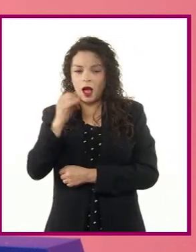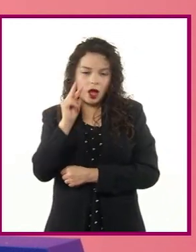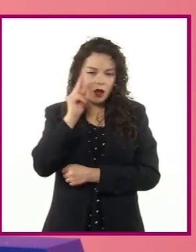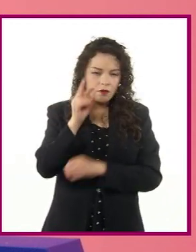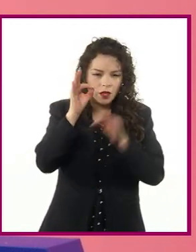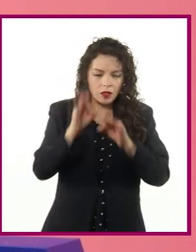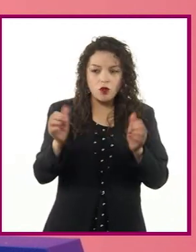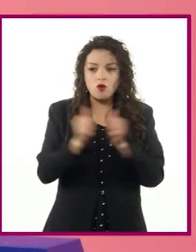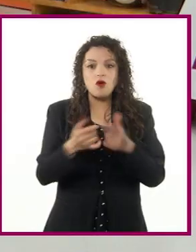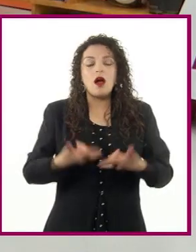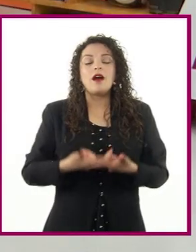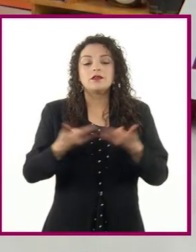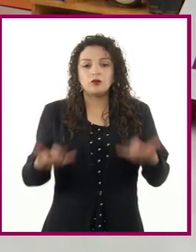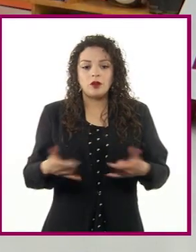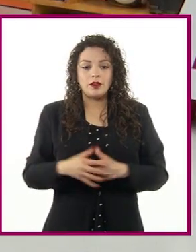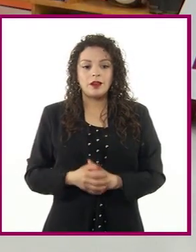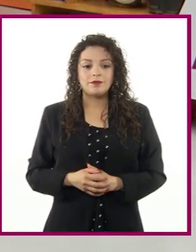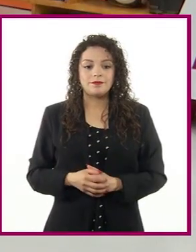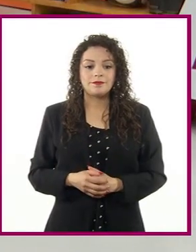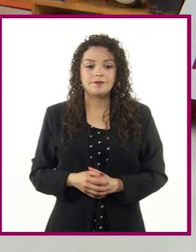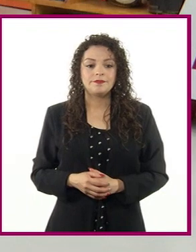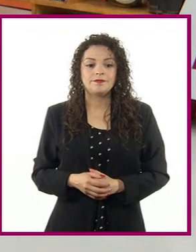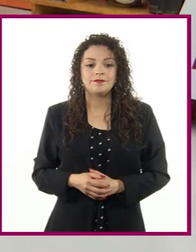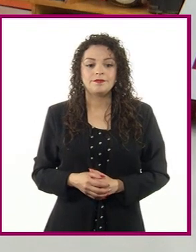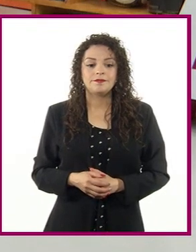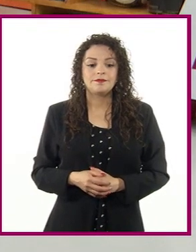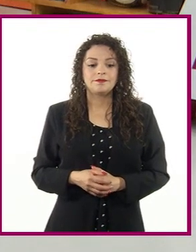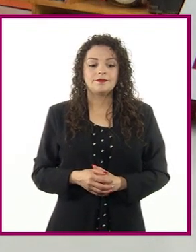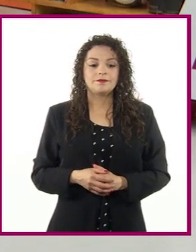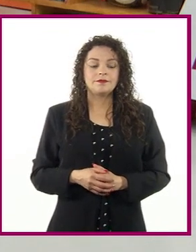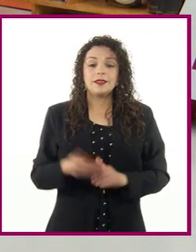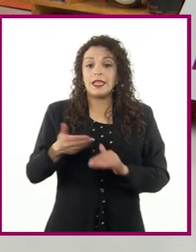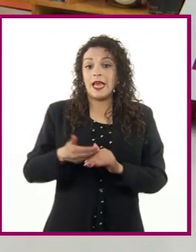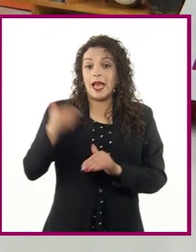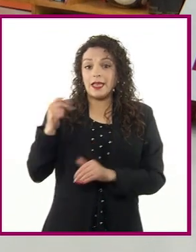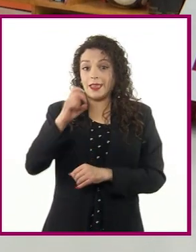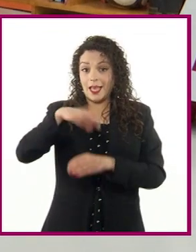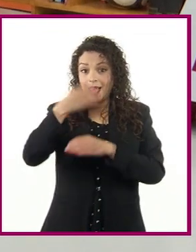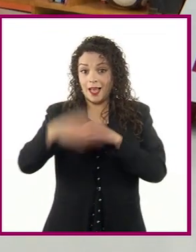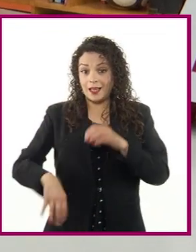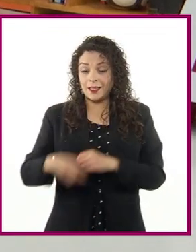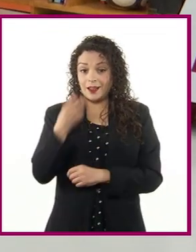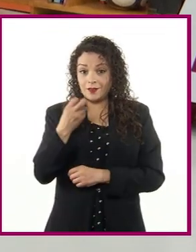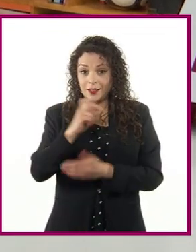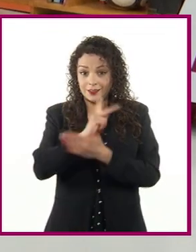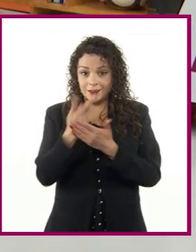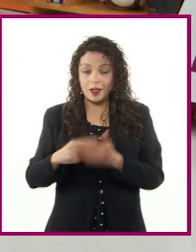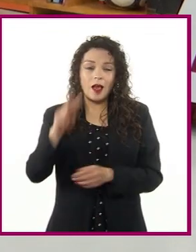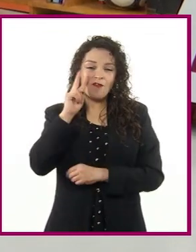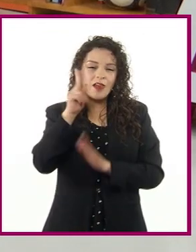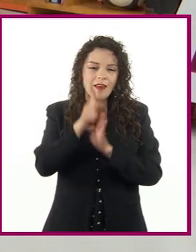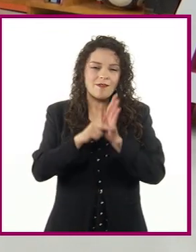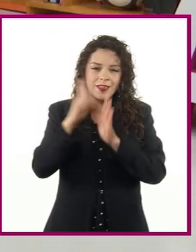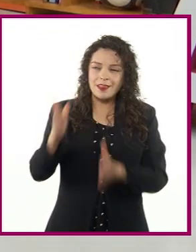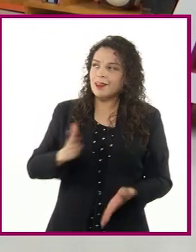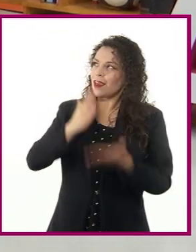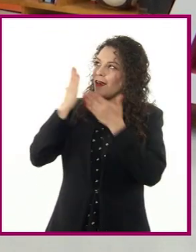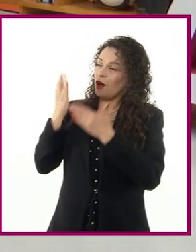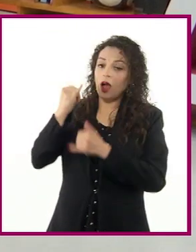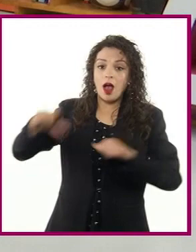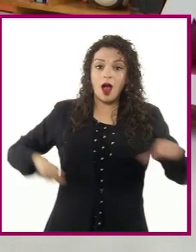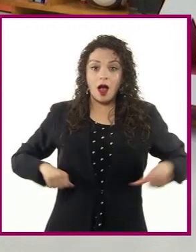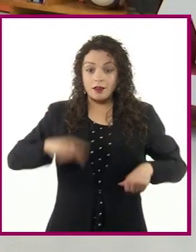en historietas. Antes de concluir la sesión, les invito a ver el siguiente video y llevar a cabo el reto